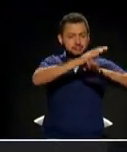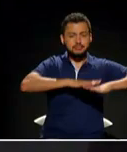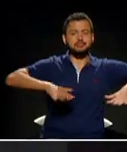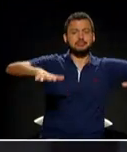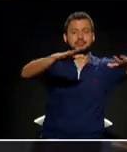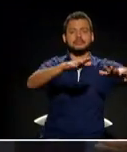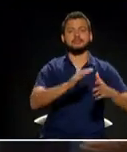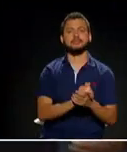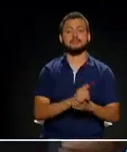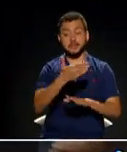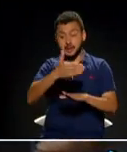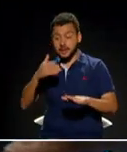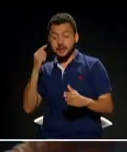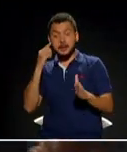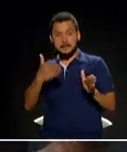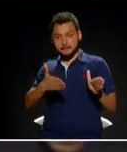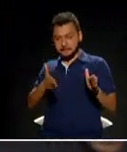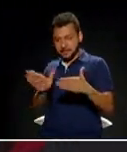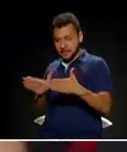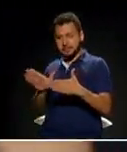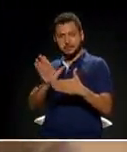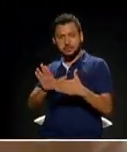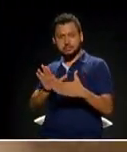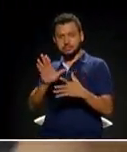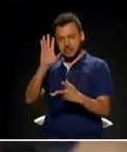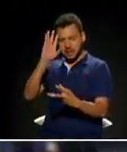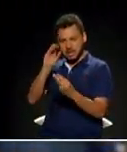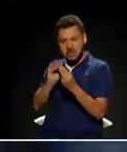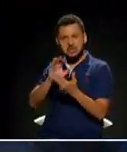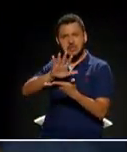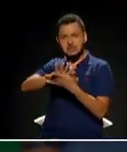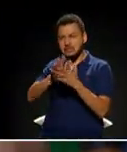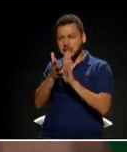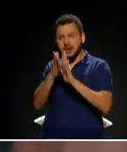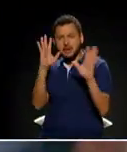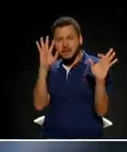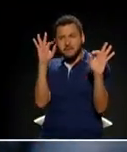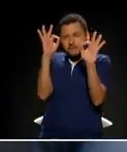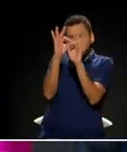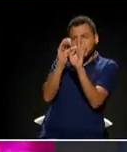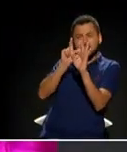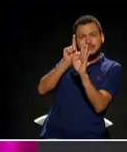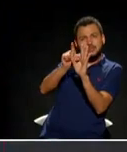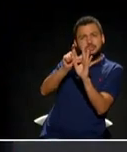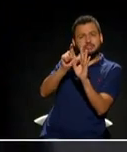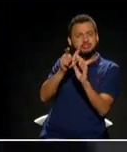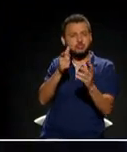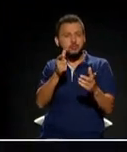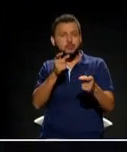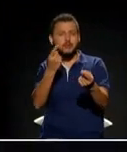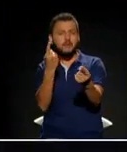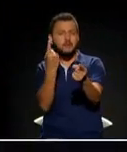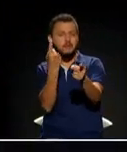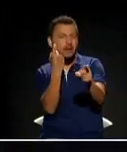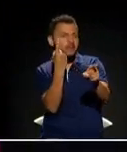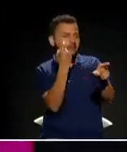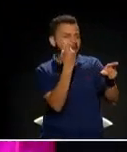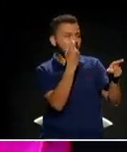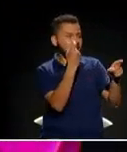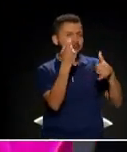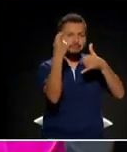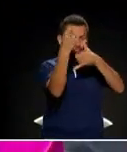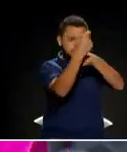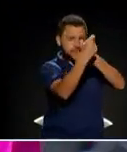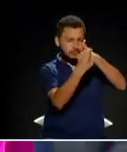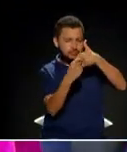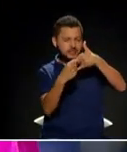los planes con énfasis en cada una de las necesidades que tiene el territorio y además con un